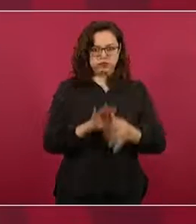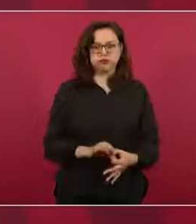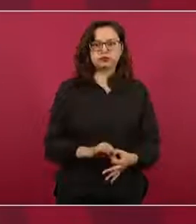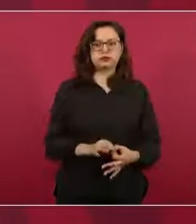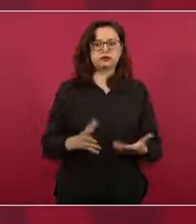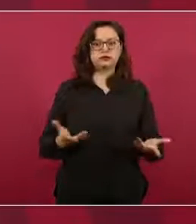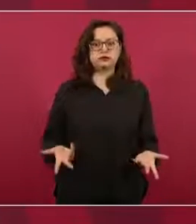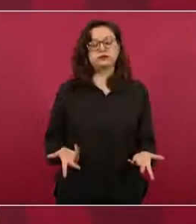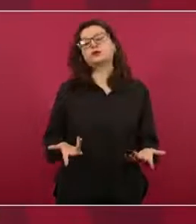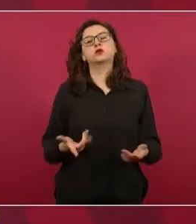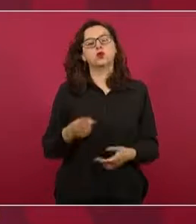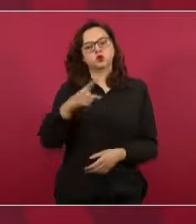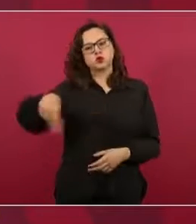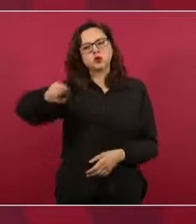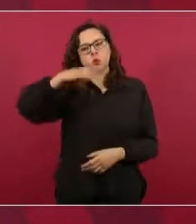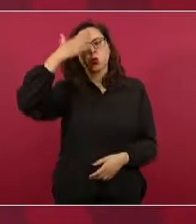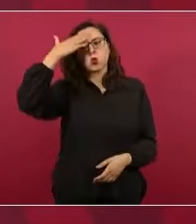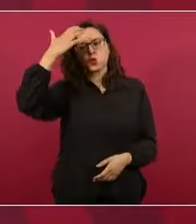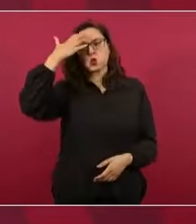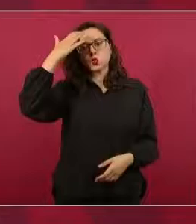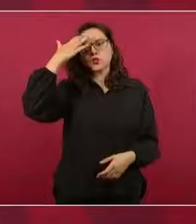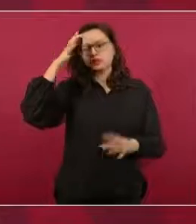primero la Comunidad